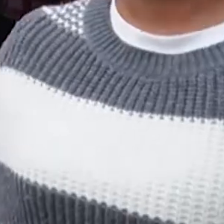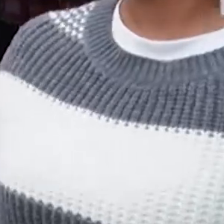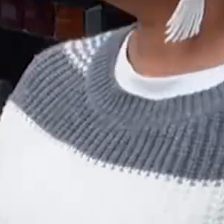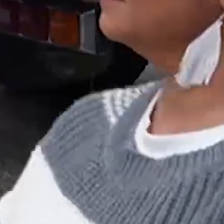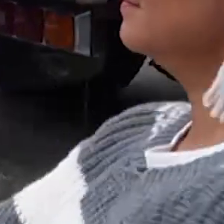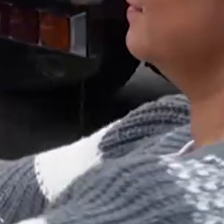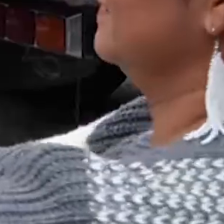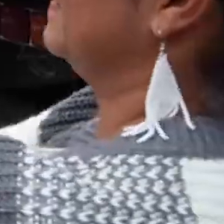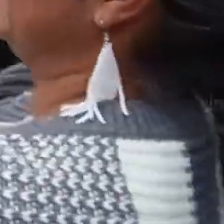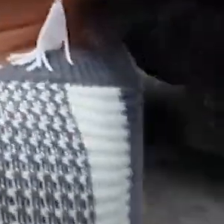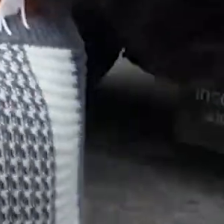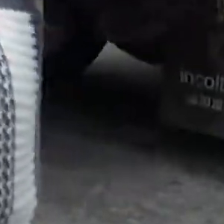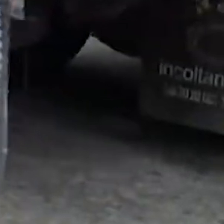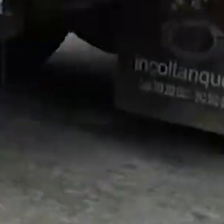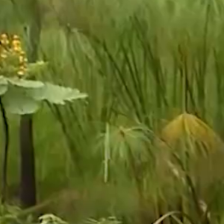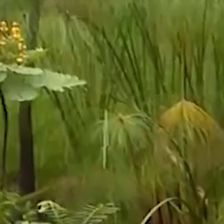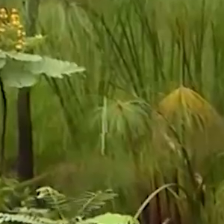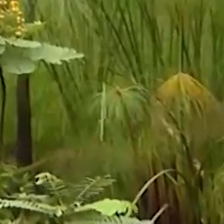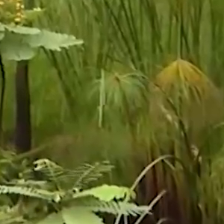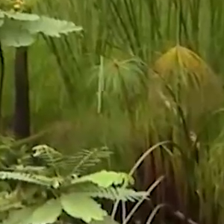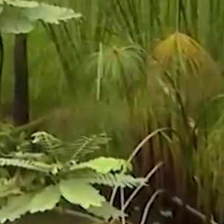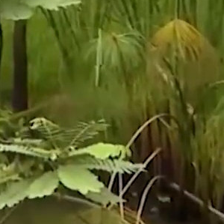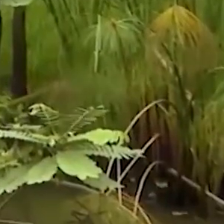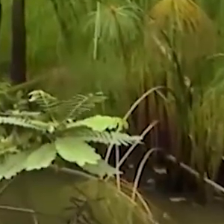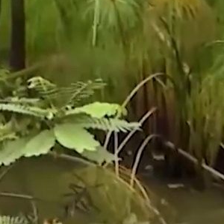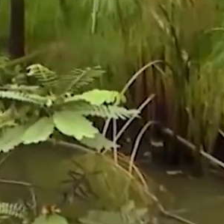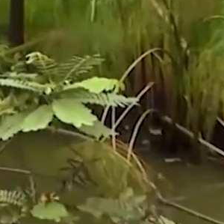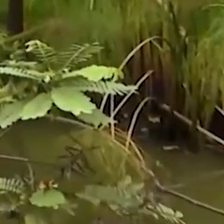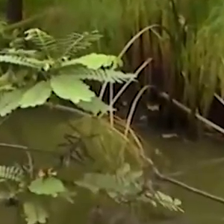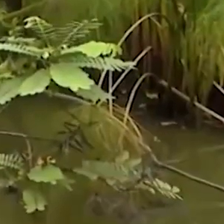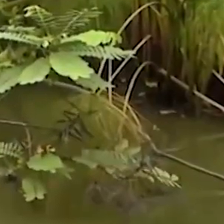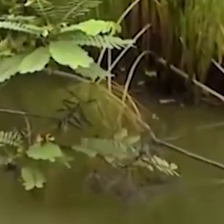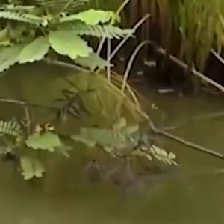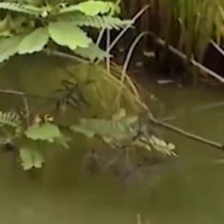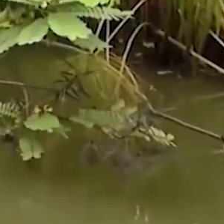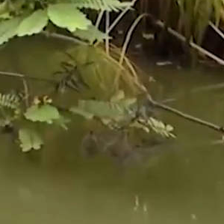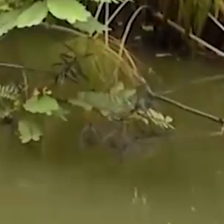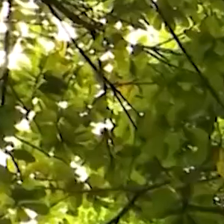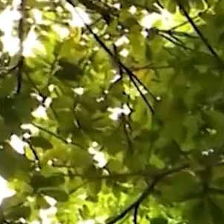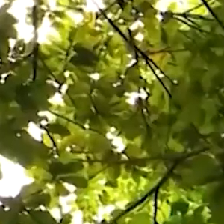con la estrategia de seguridad alimentaria. No se declararían o ampliarían